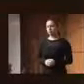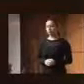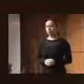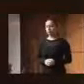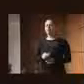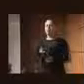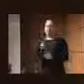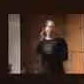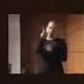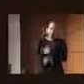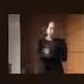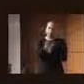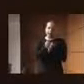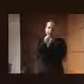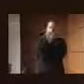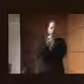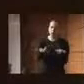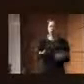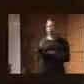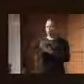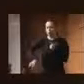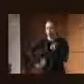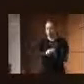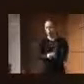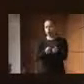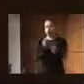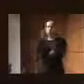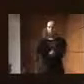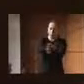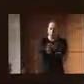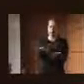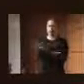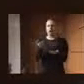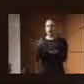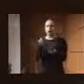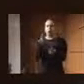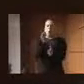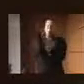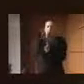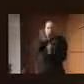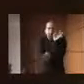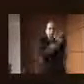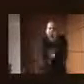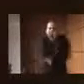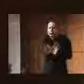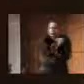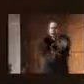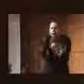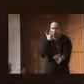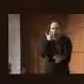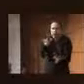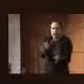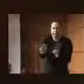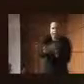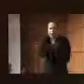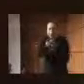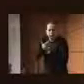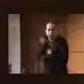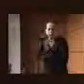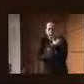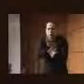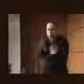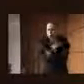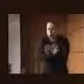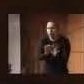se le ayuda, el vocabulario que se utiliza se le ayuda, se la protege, se la sobreprotege. Es inevitable cuando se habla de protección de la persona,